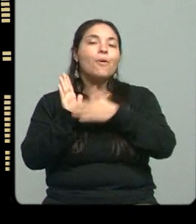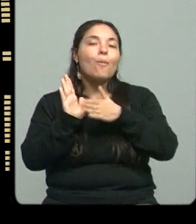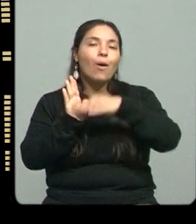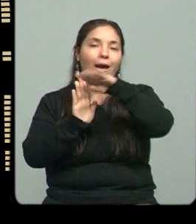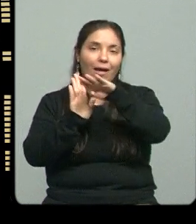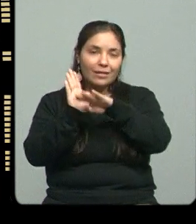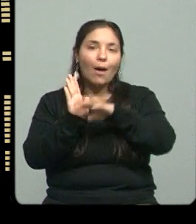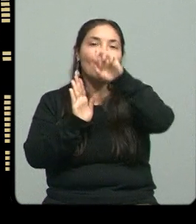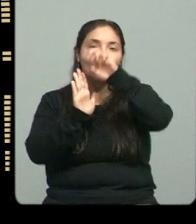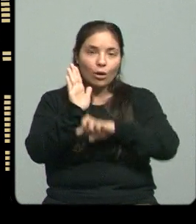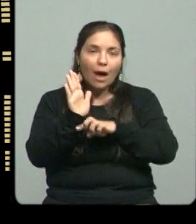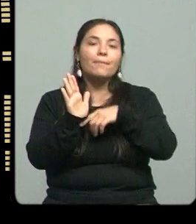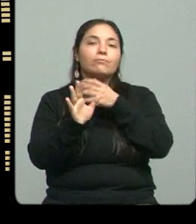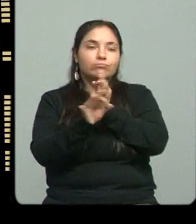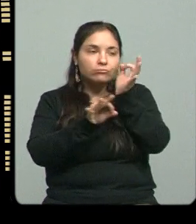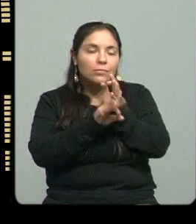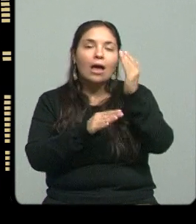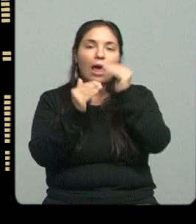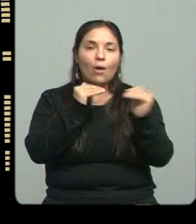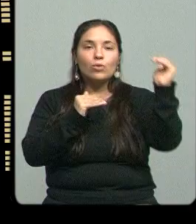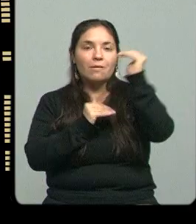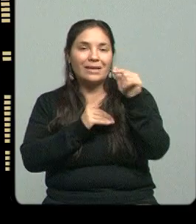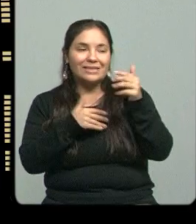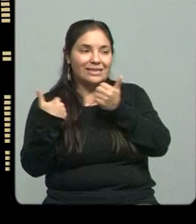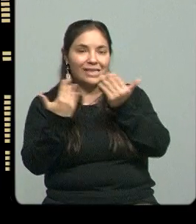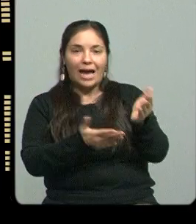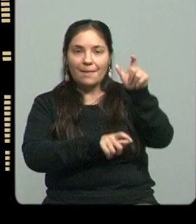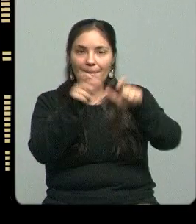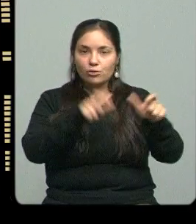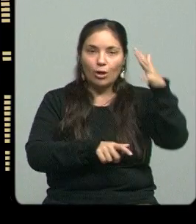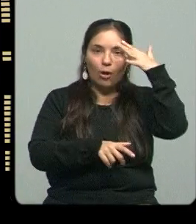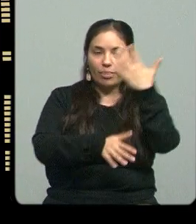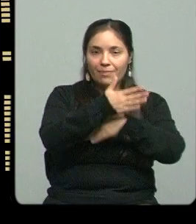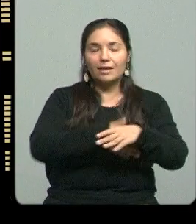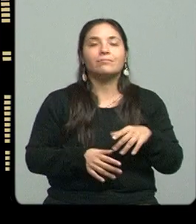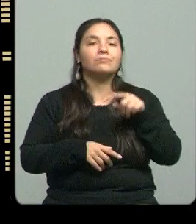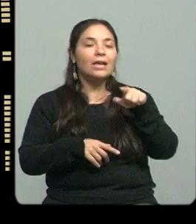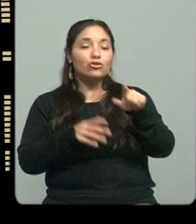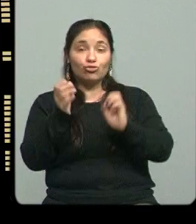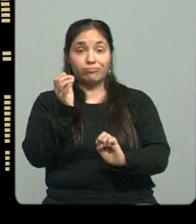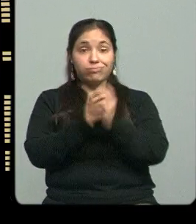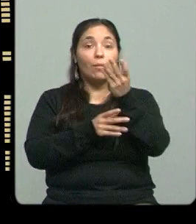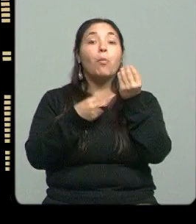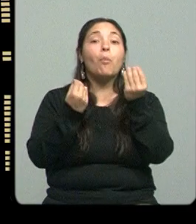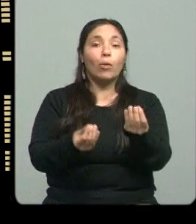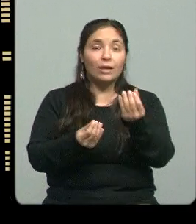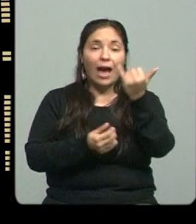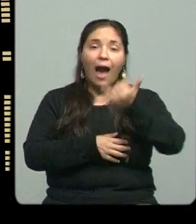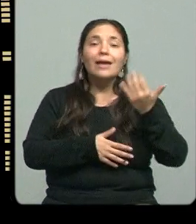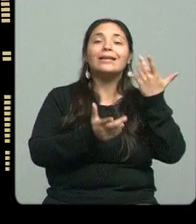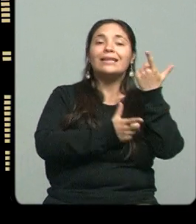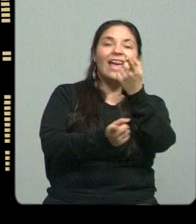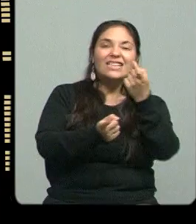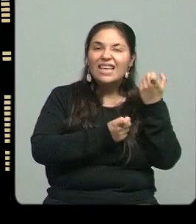de programa de formación universitaria. O sea que surge a partir de la propia necesidad de las personas con discapacidad intelectual, siendo